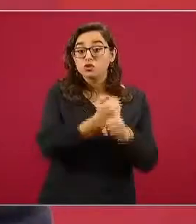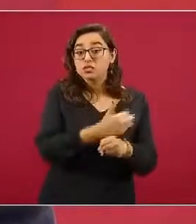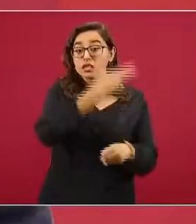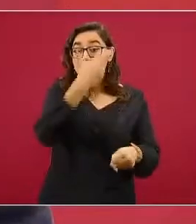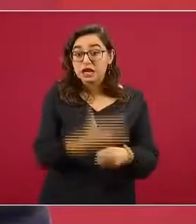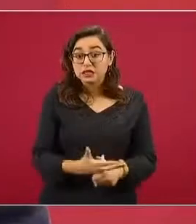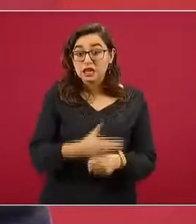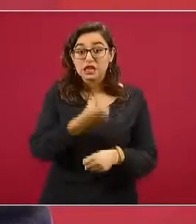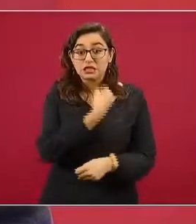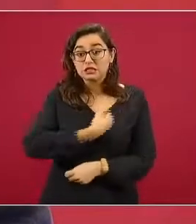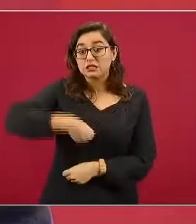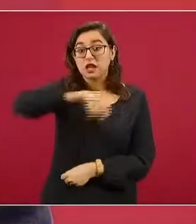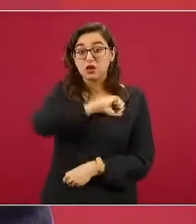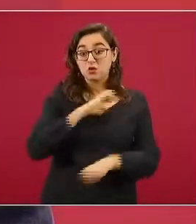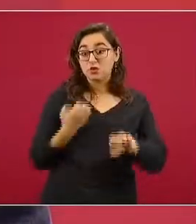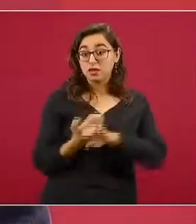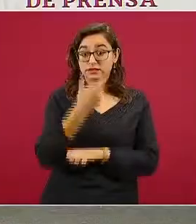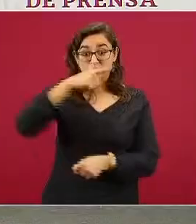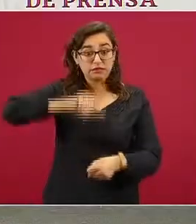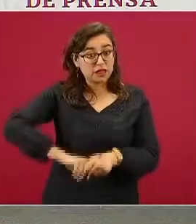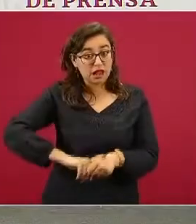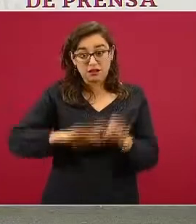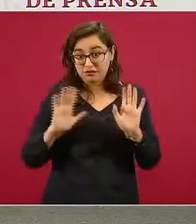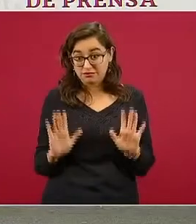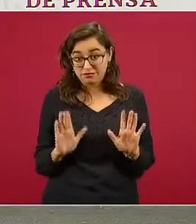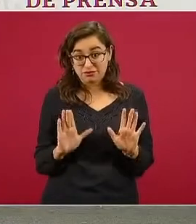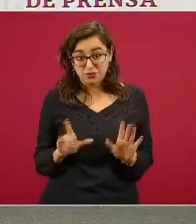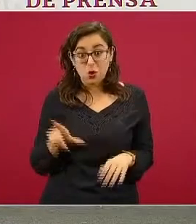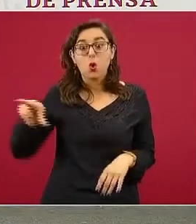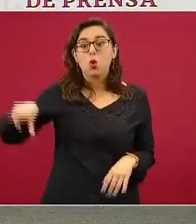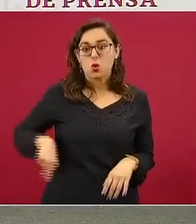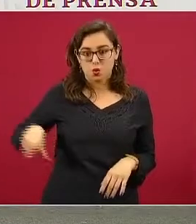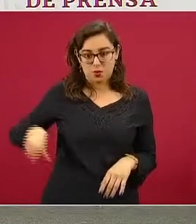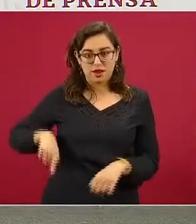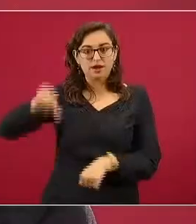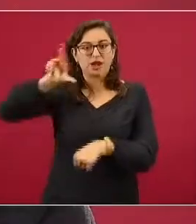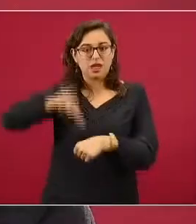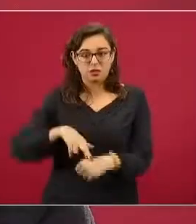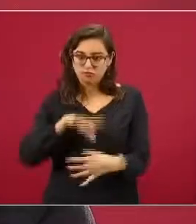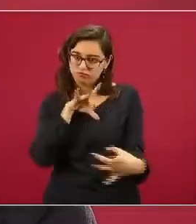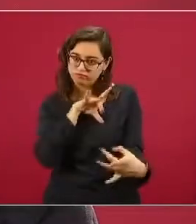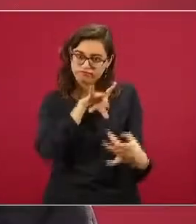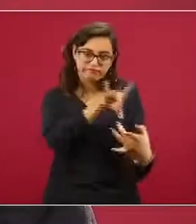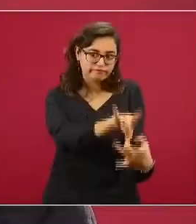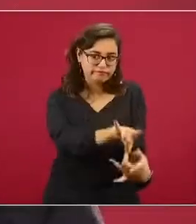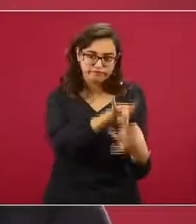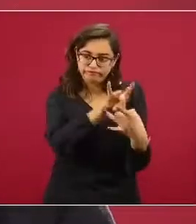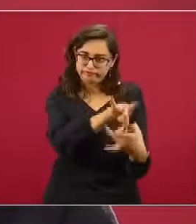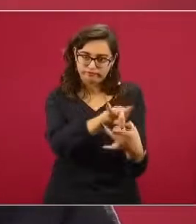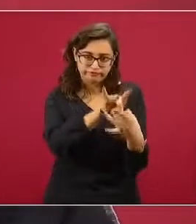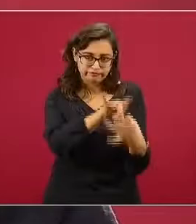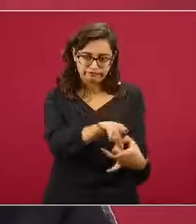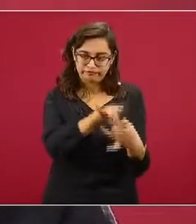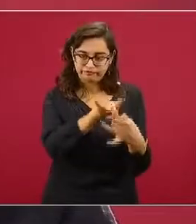Secretaría Estatal de Salud que depende de la persona titular del gobierno, del Poder Ejecutivo Estatal,